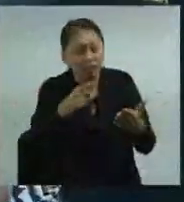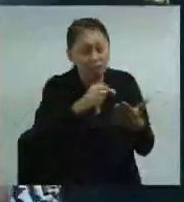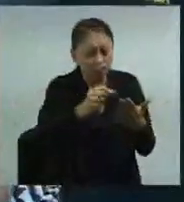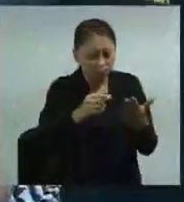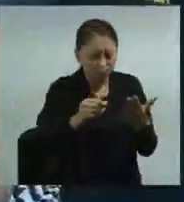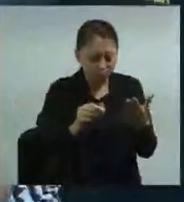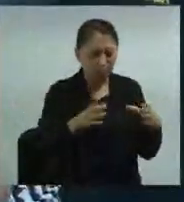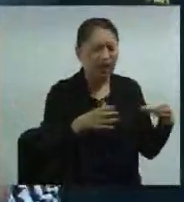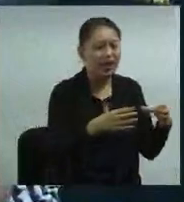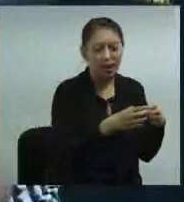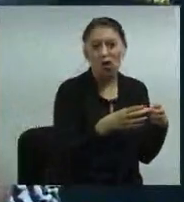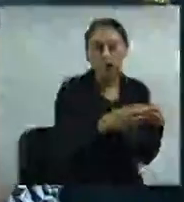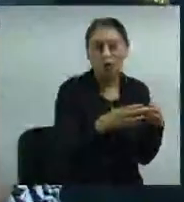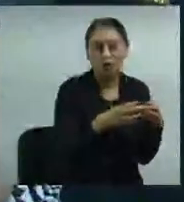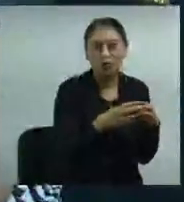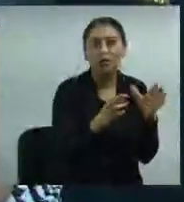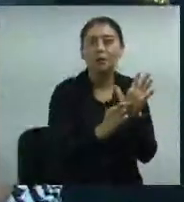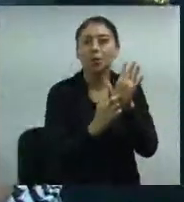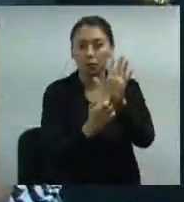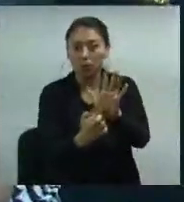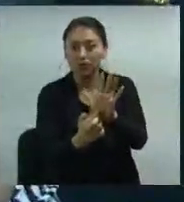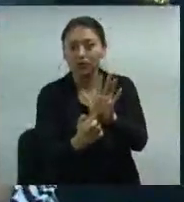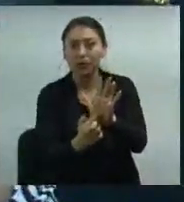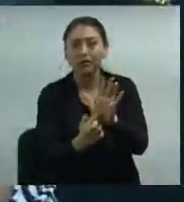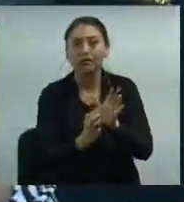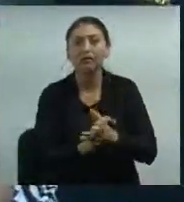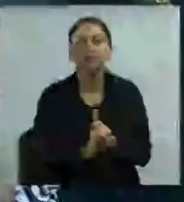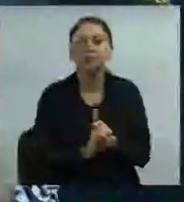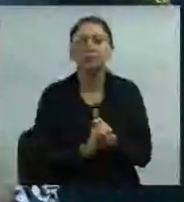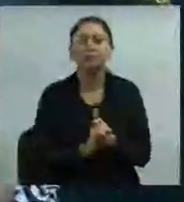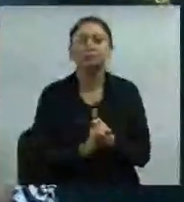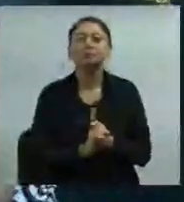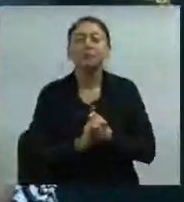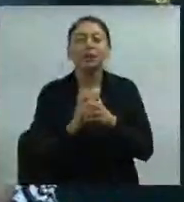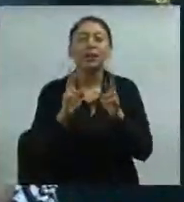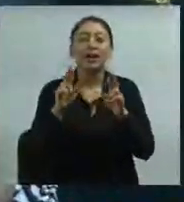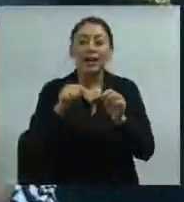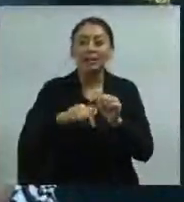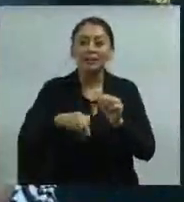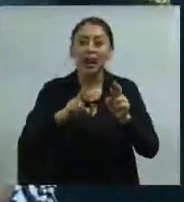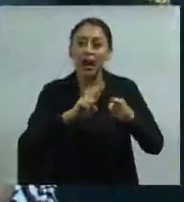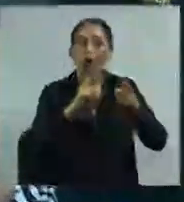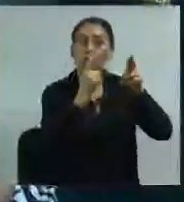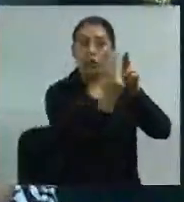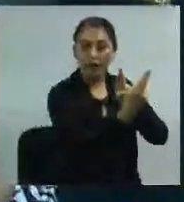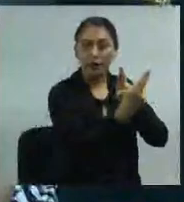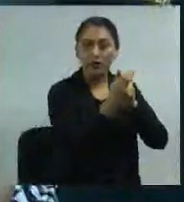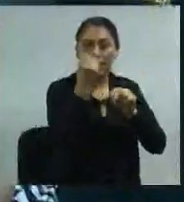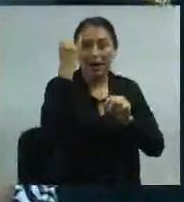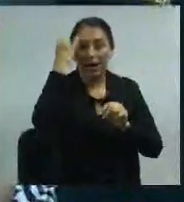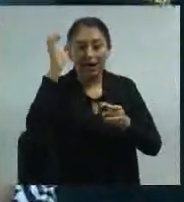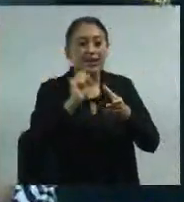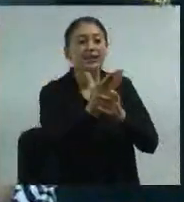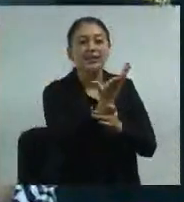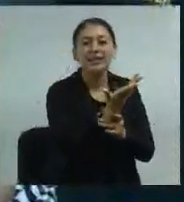las comisiones de postulación, que es una de las reformas más importantes que esta iniciativa trata. Esta